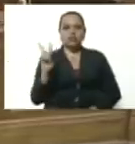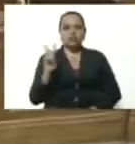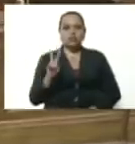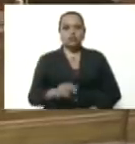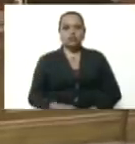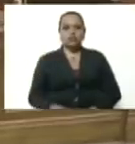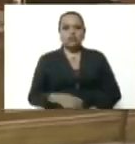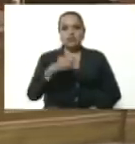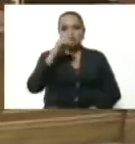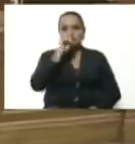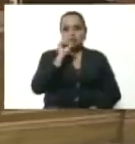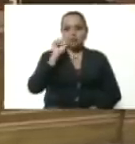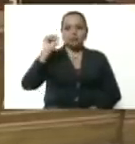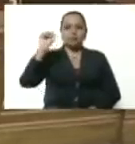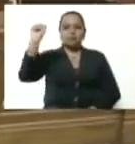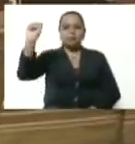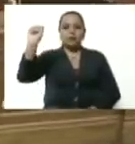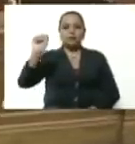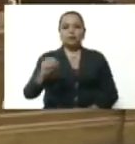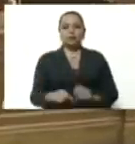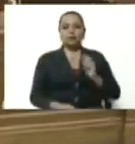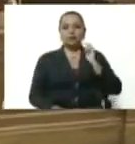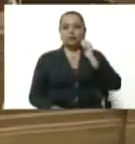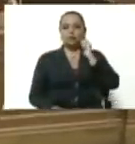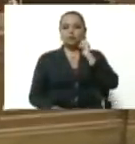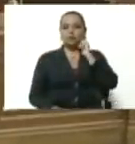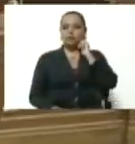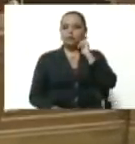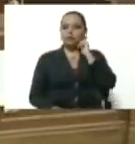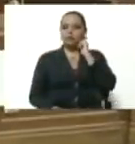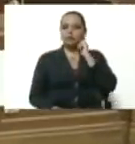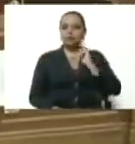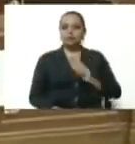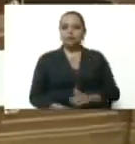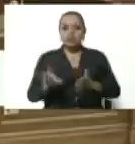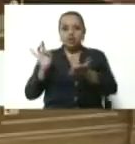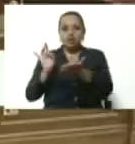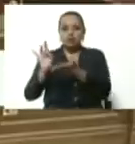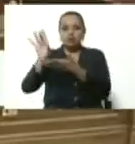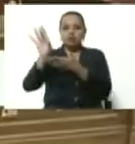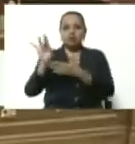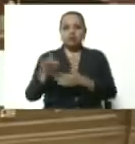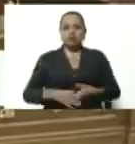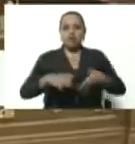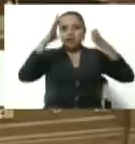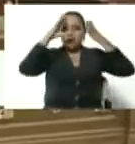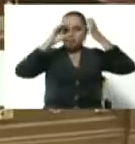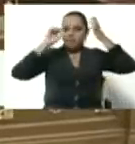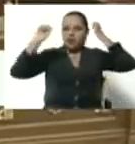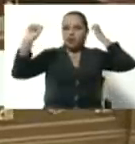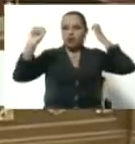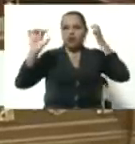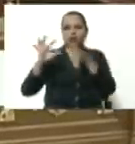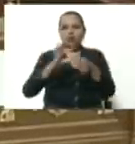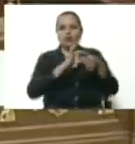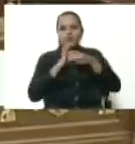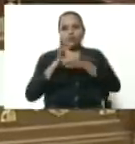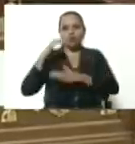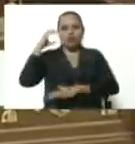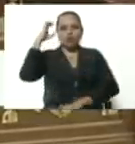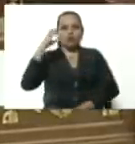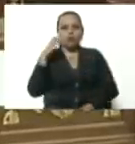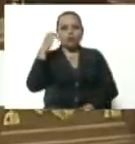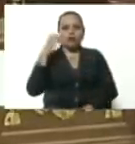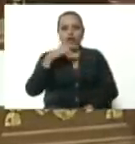de Venezuela, Nicolás Maduro Moros, de expulsar a la embajadora de la Unión Europea